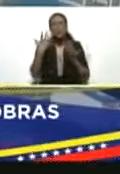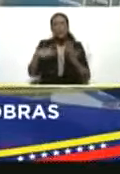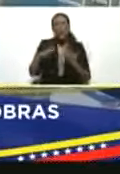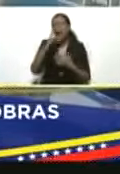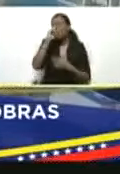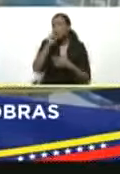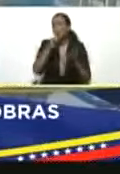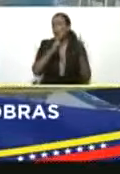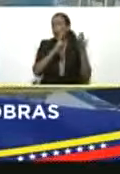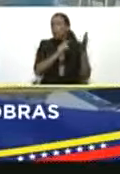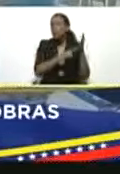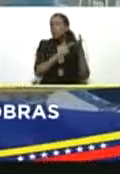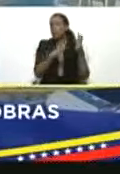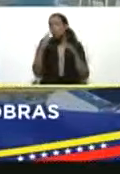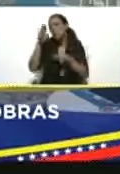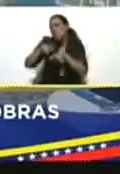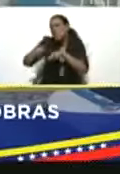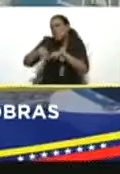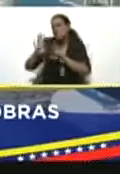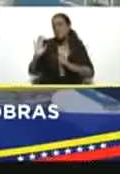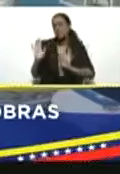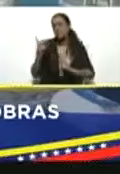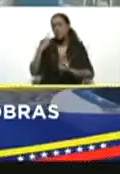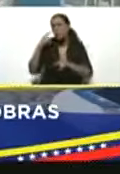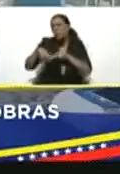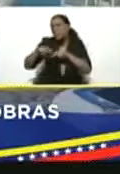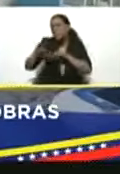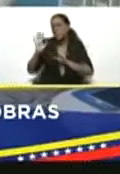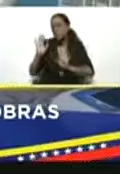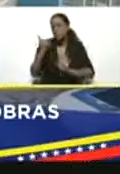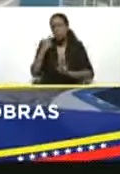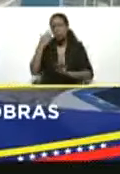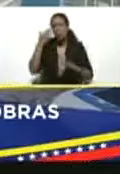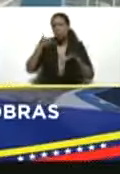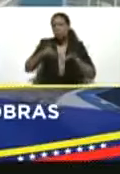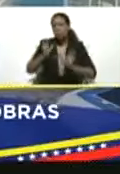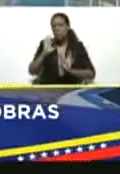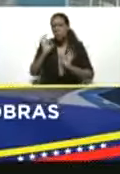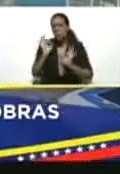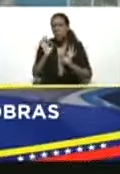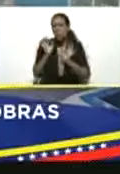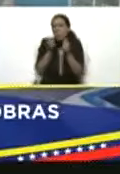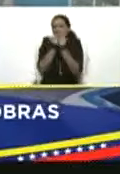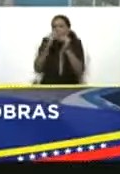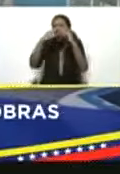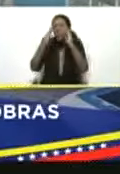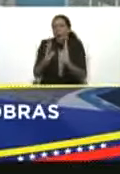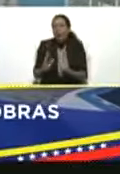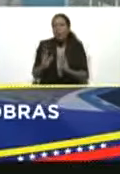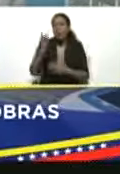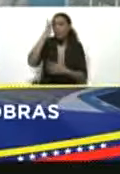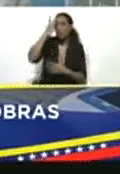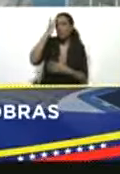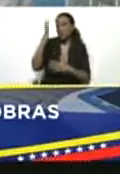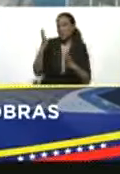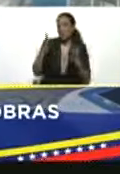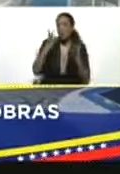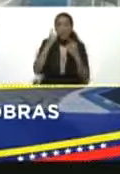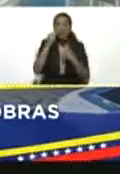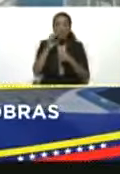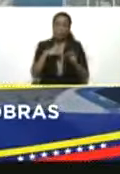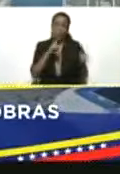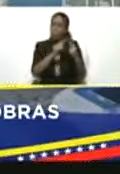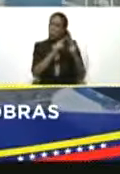87 no era chiquito todavía muy pequeño verdad no me dejaban salir tremendo y no te